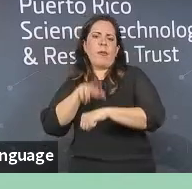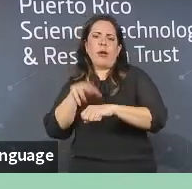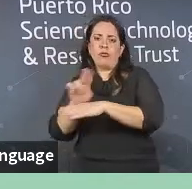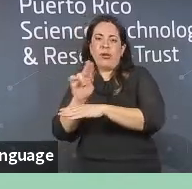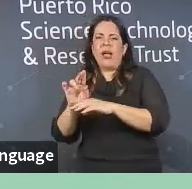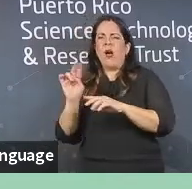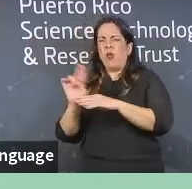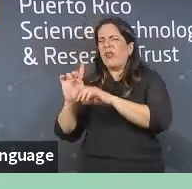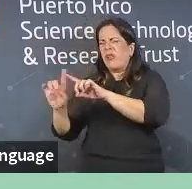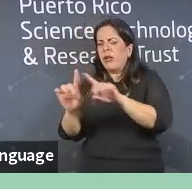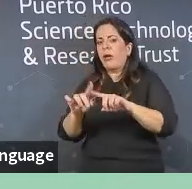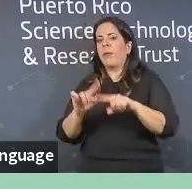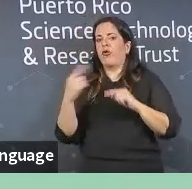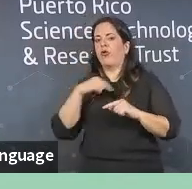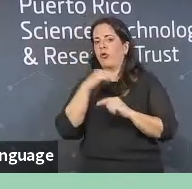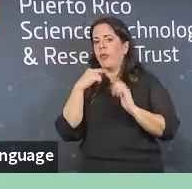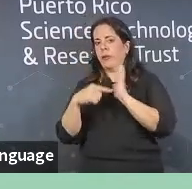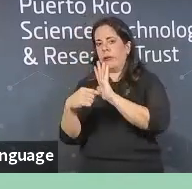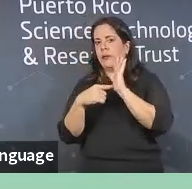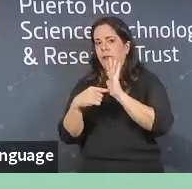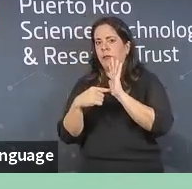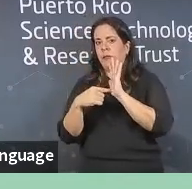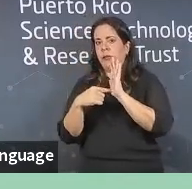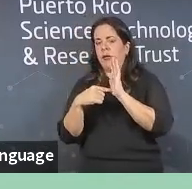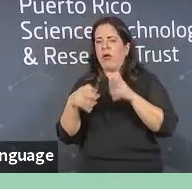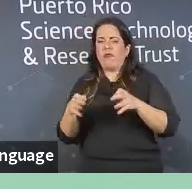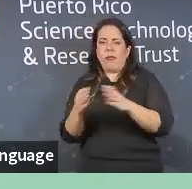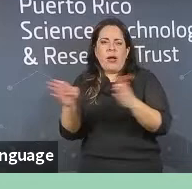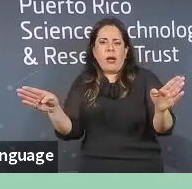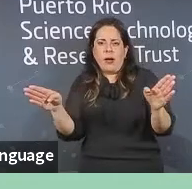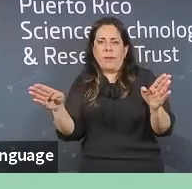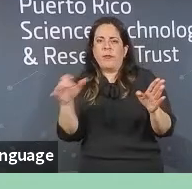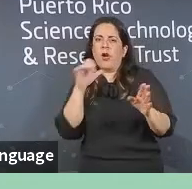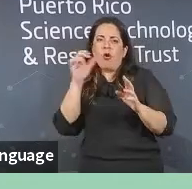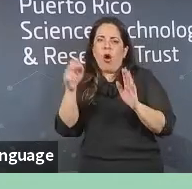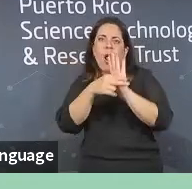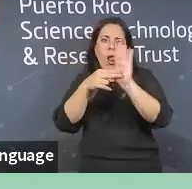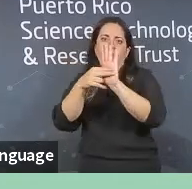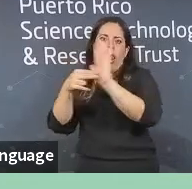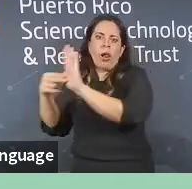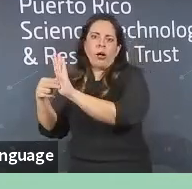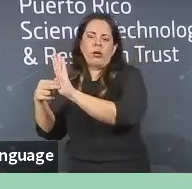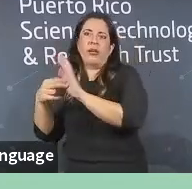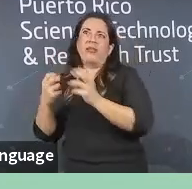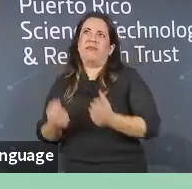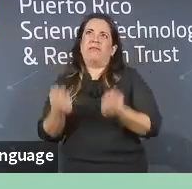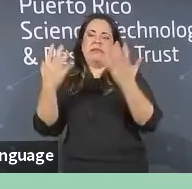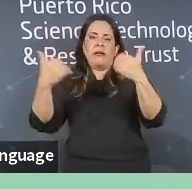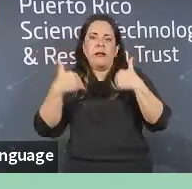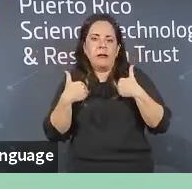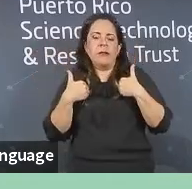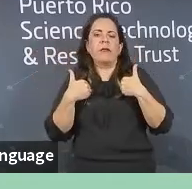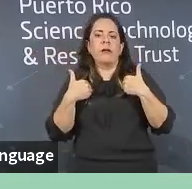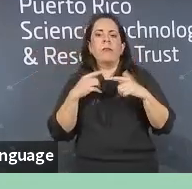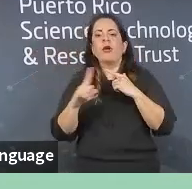a mencionarlos de una forma general. No vamos a mencionar muchas marcas, ya que hay muchas marcas en el mercado, sino